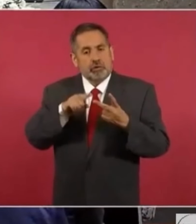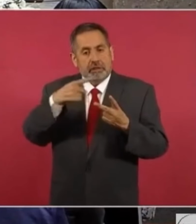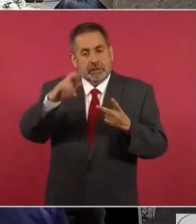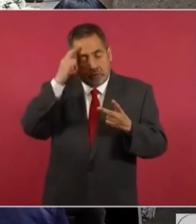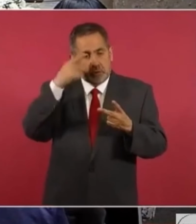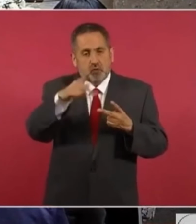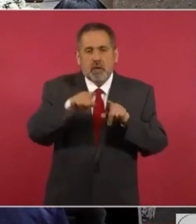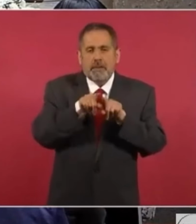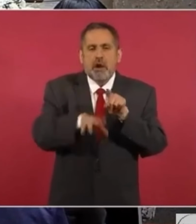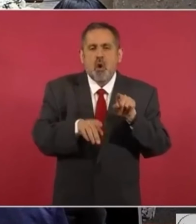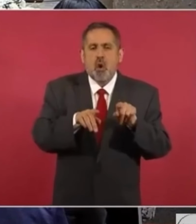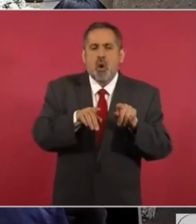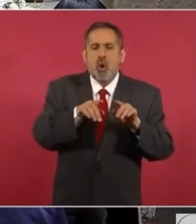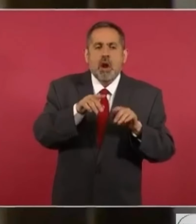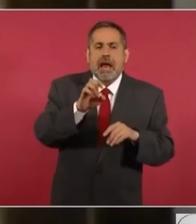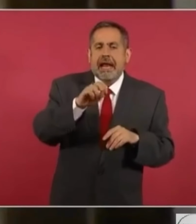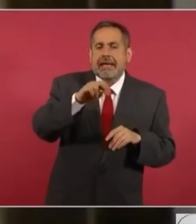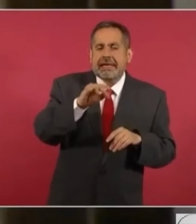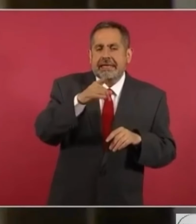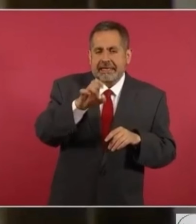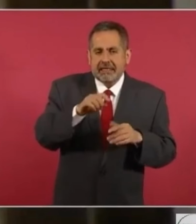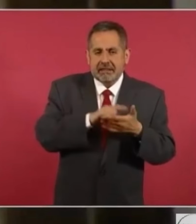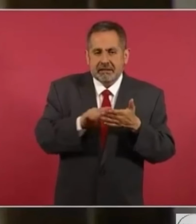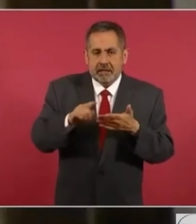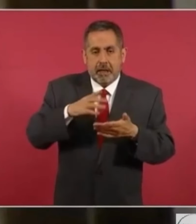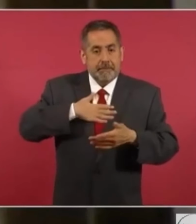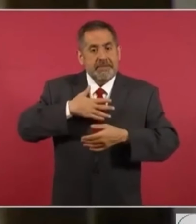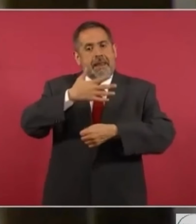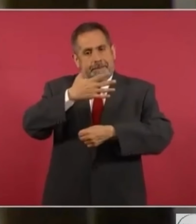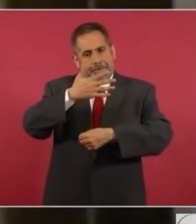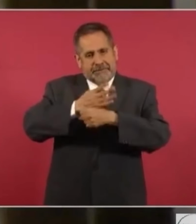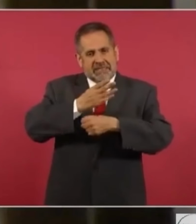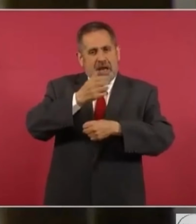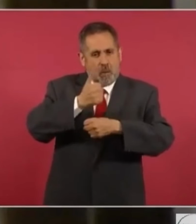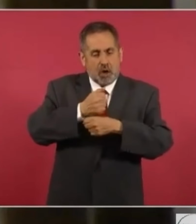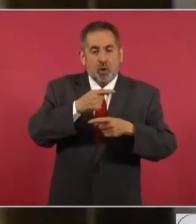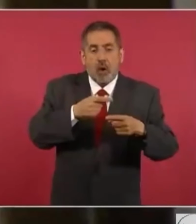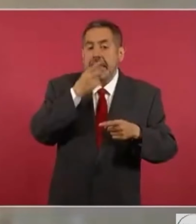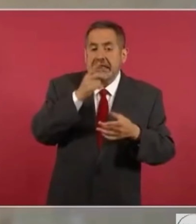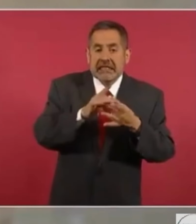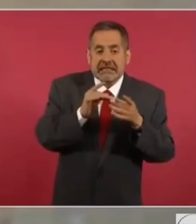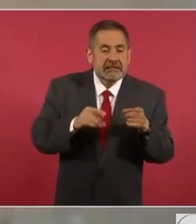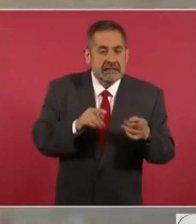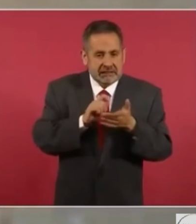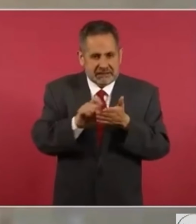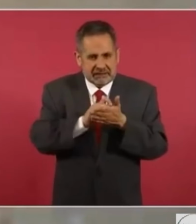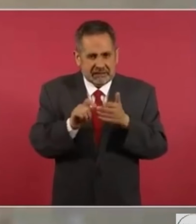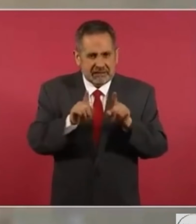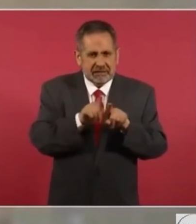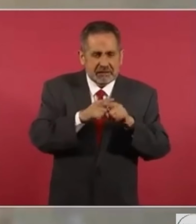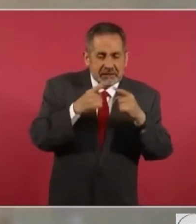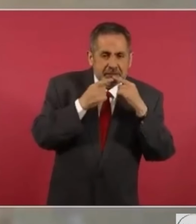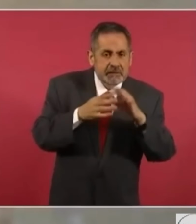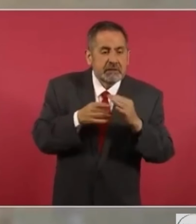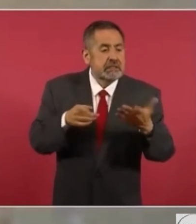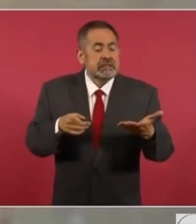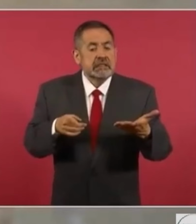hermano menor, Enrique, mi bisabuelo. Dice por ahí en un artículo que está perdido